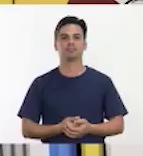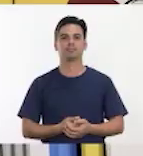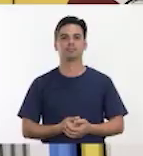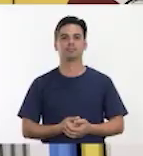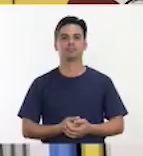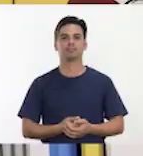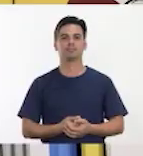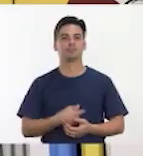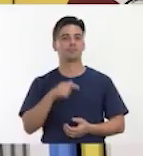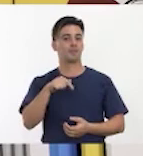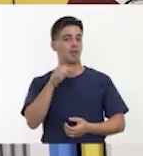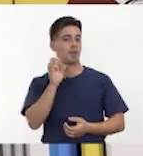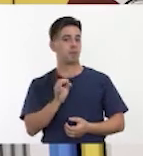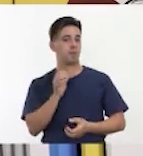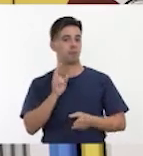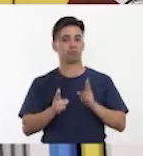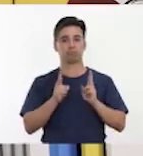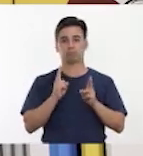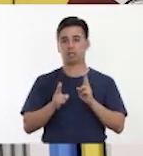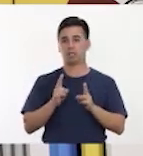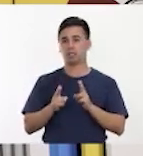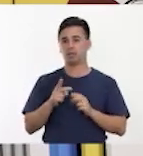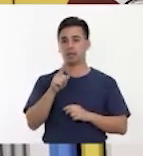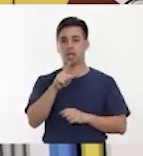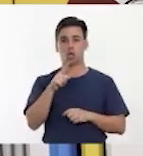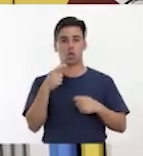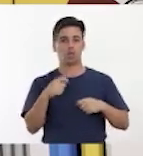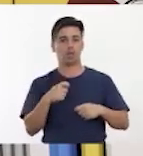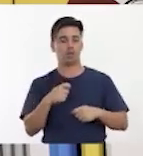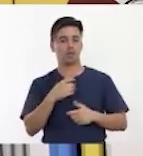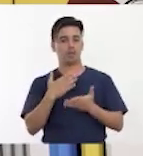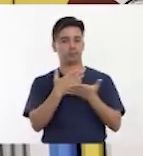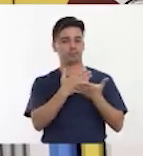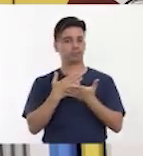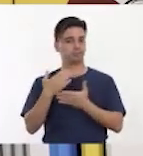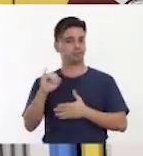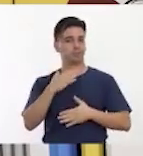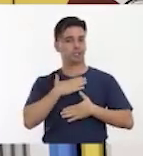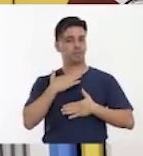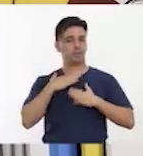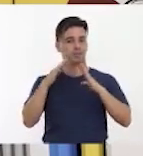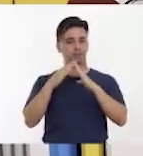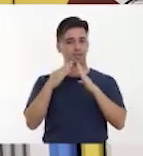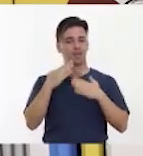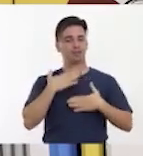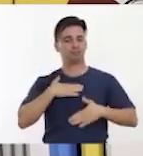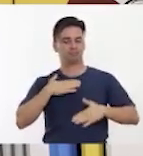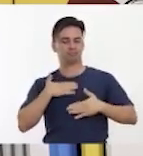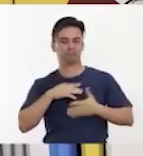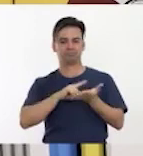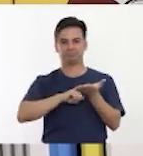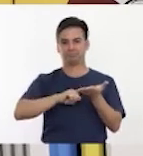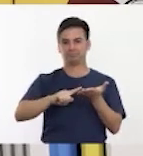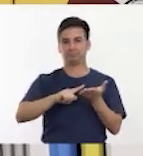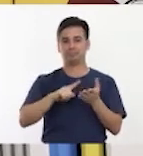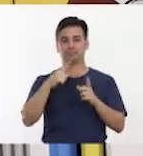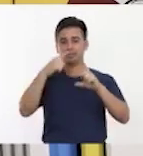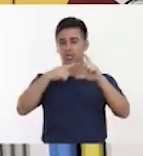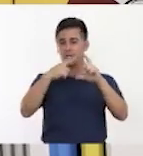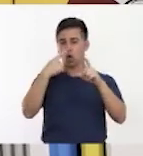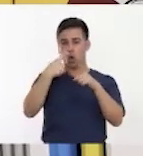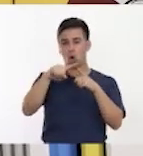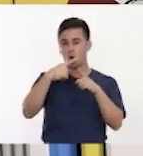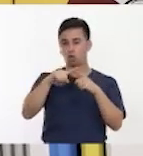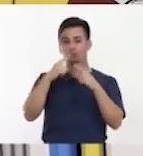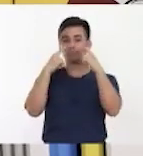En las actividades que le dejamos como estudio independiente, aparecen otros contenidos que son importantes también para